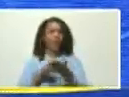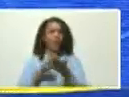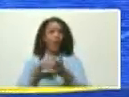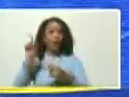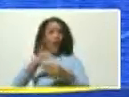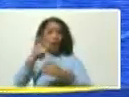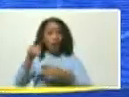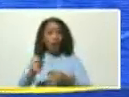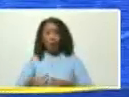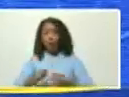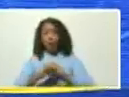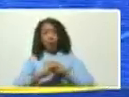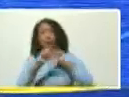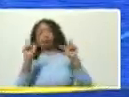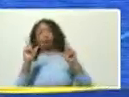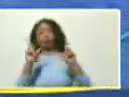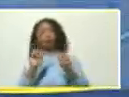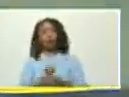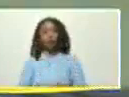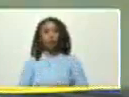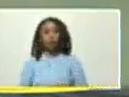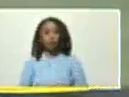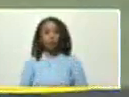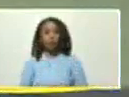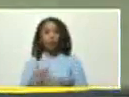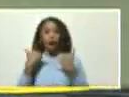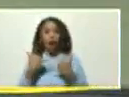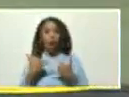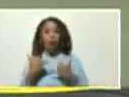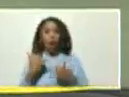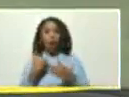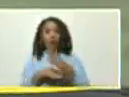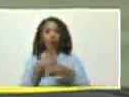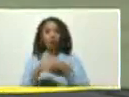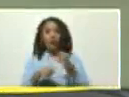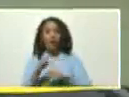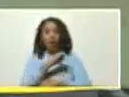impresionante. Ahora va a ser zona económica especial.